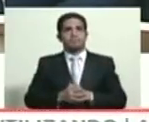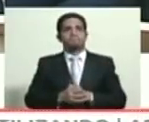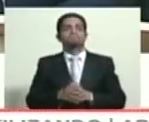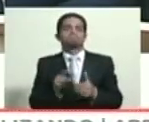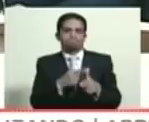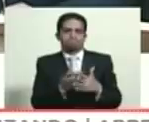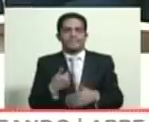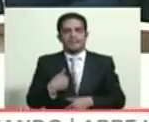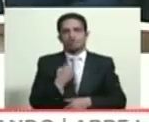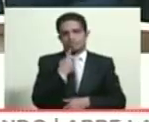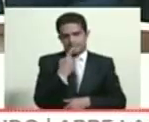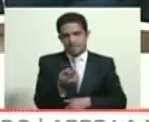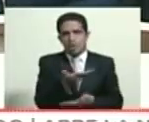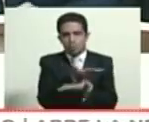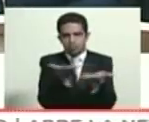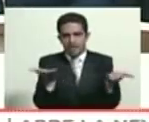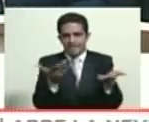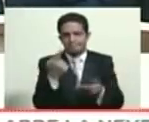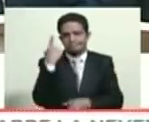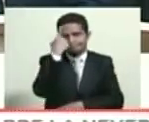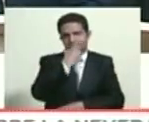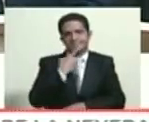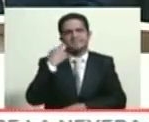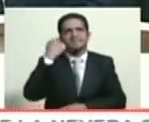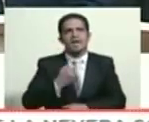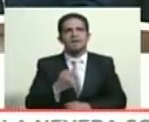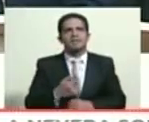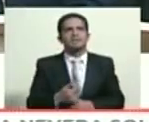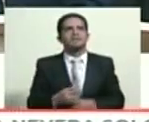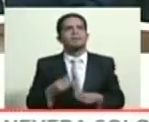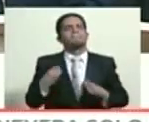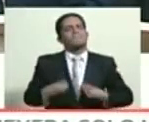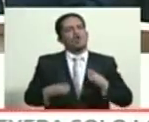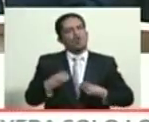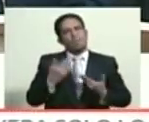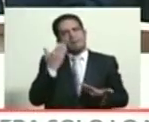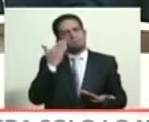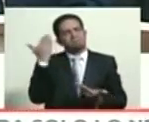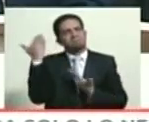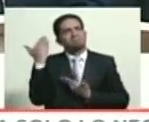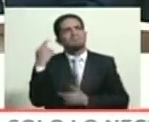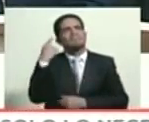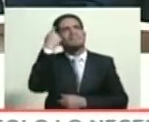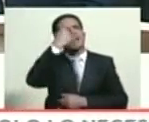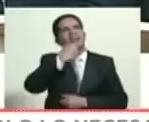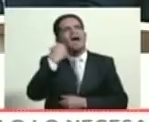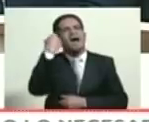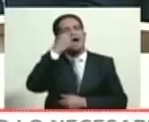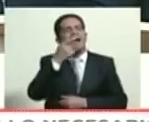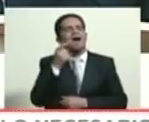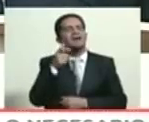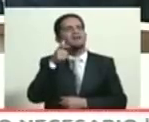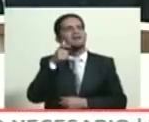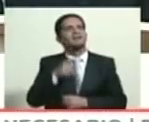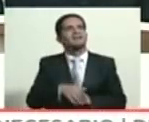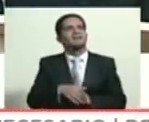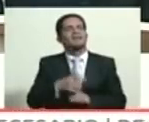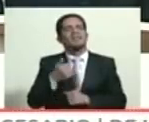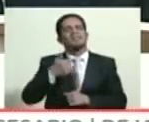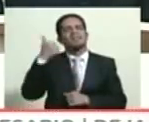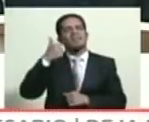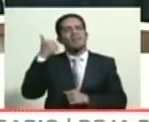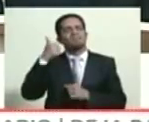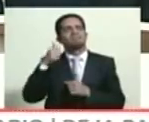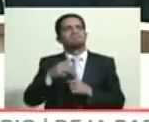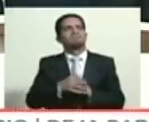con sinceridad, nos preocupan estas caras de una concentración del psicópata mayor este que